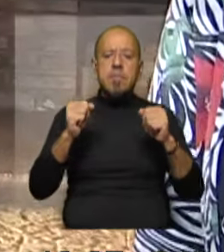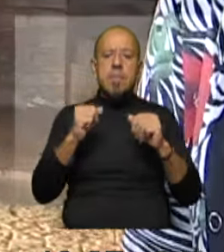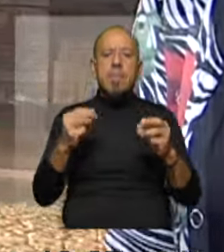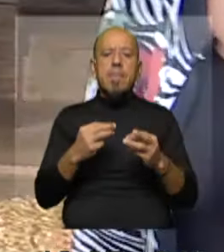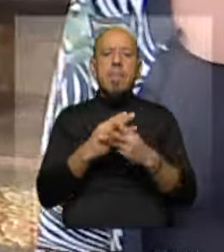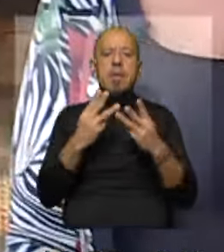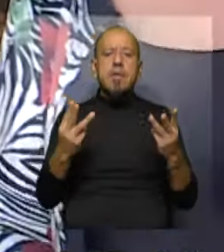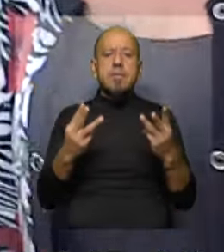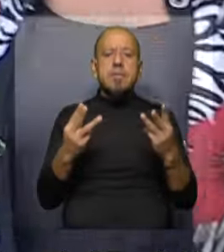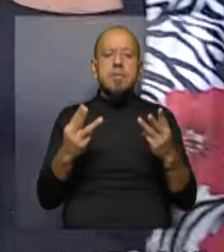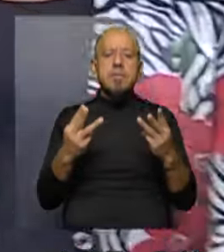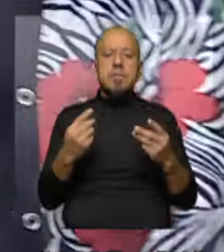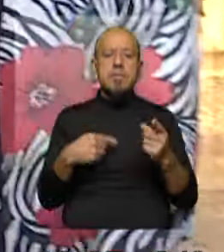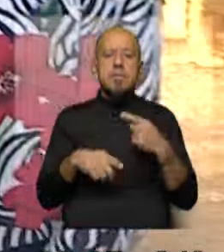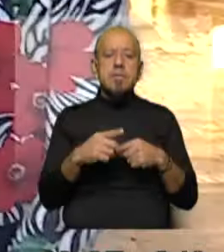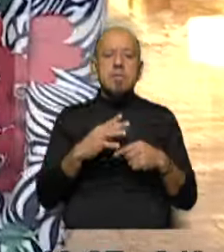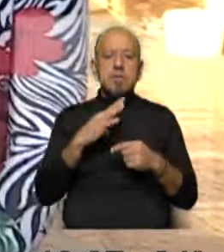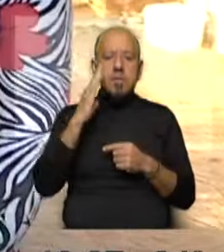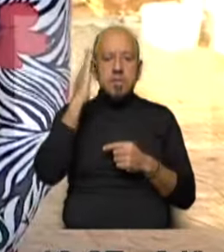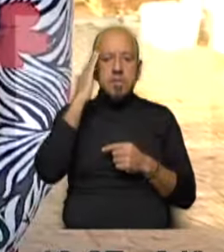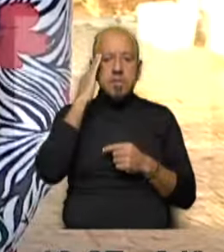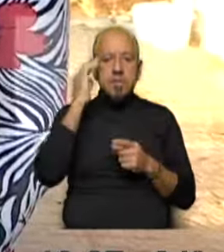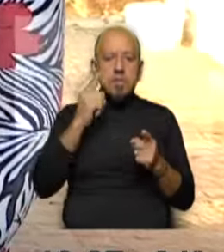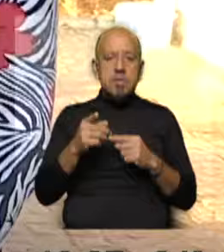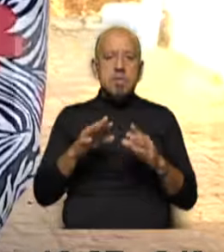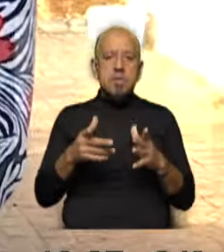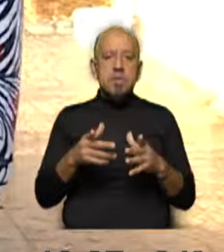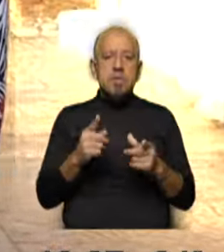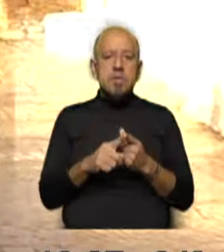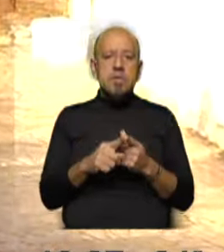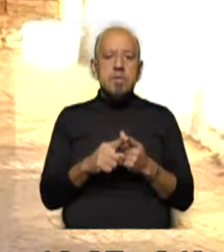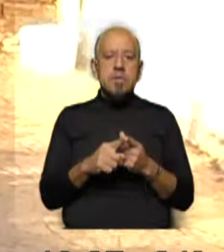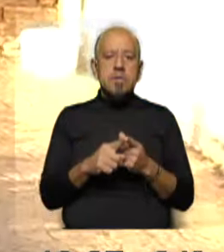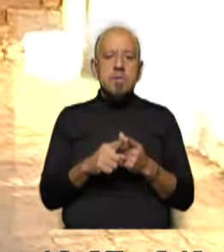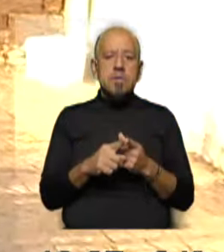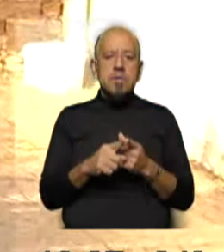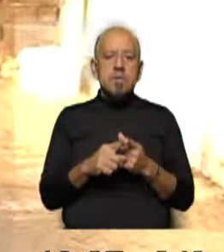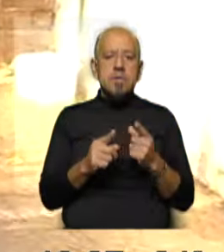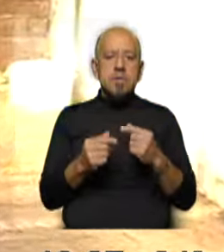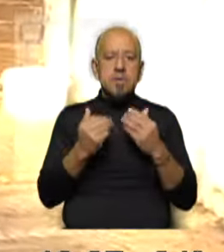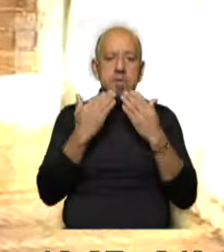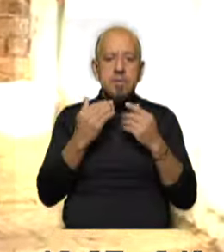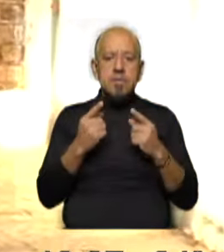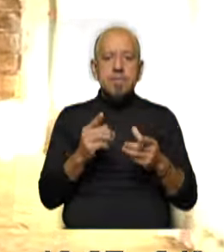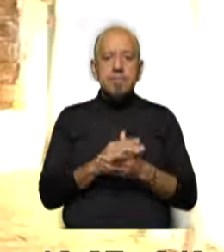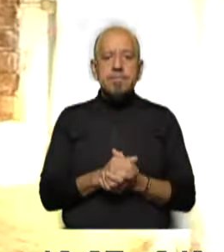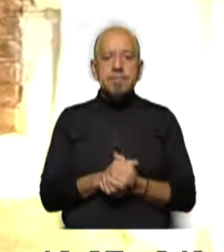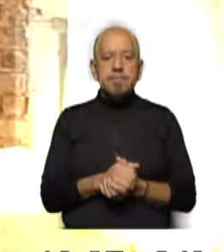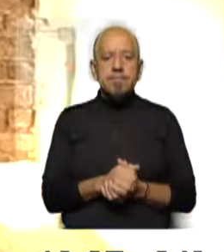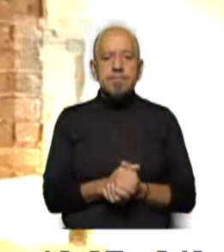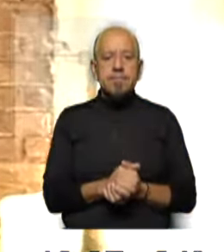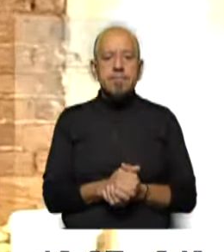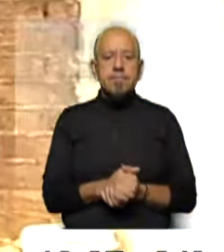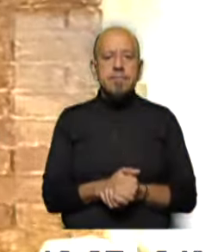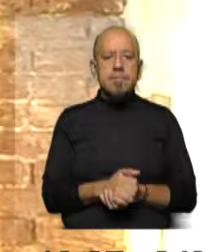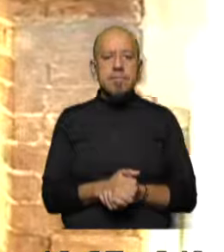ADEON, para estar conociendo cuáles son esos detalles y esos cuestionamientos. Silvia, gracias por recibirnos en primer lugar. ¿Qué mirada